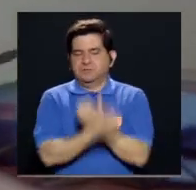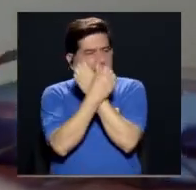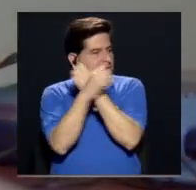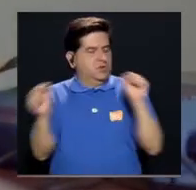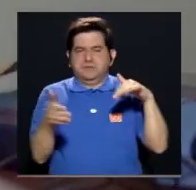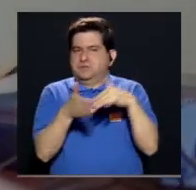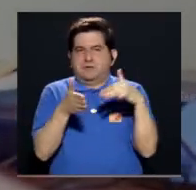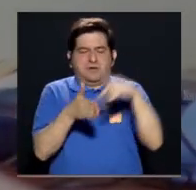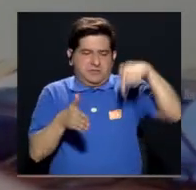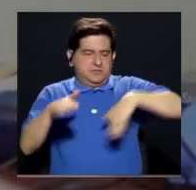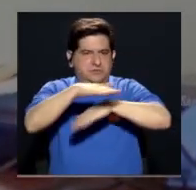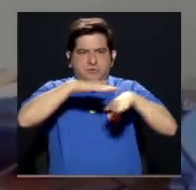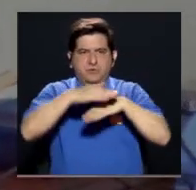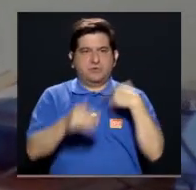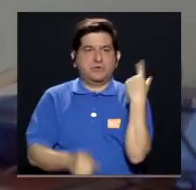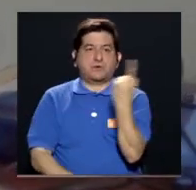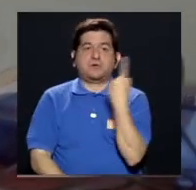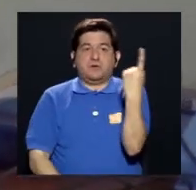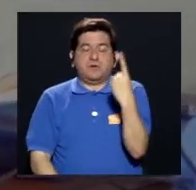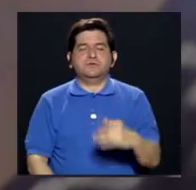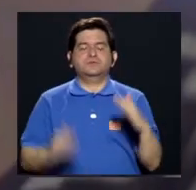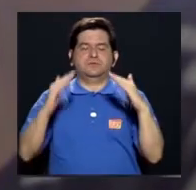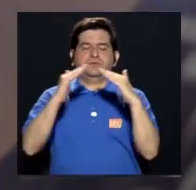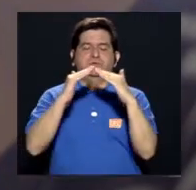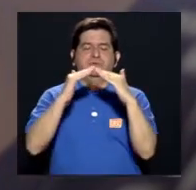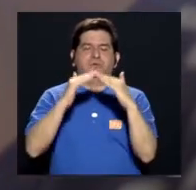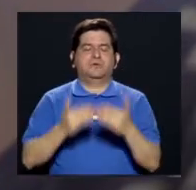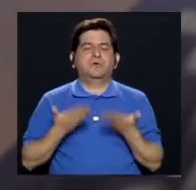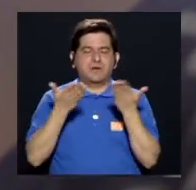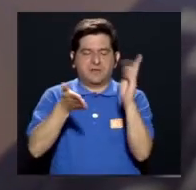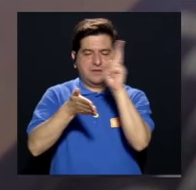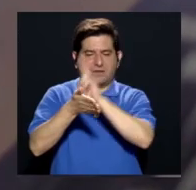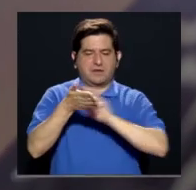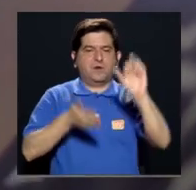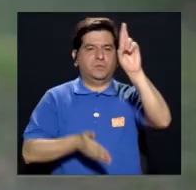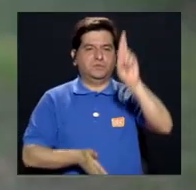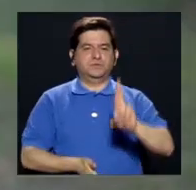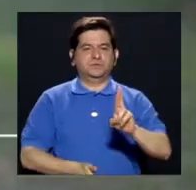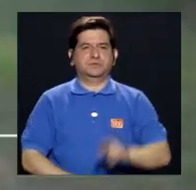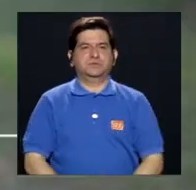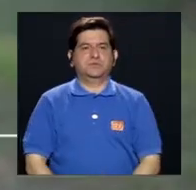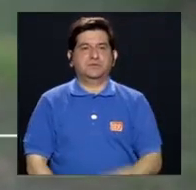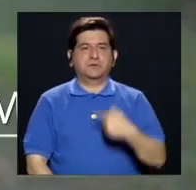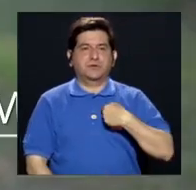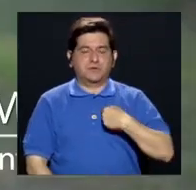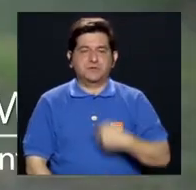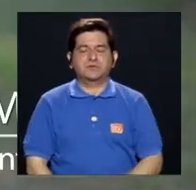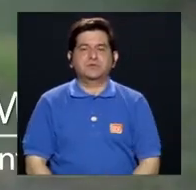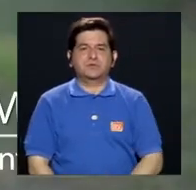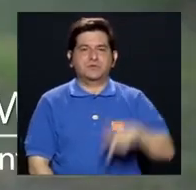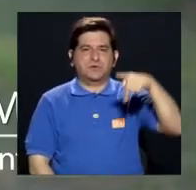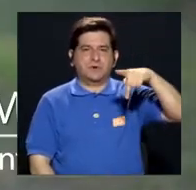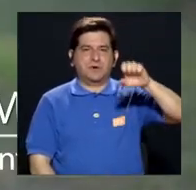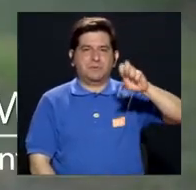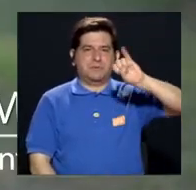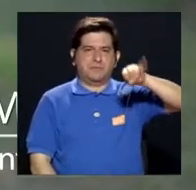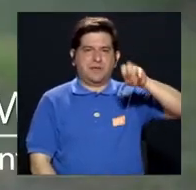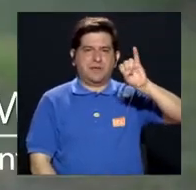imposible estudiar en esta sede si no fuera por las residencias de la Universidad de Costa Rica. Soy de Pejibaye, Pérez